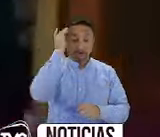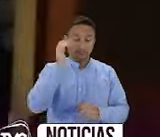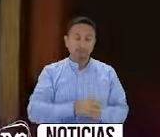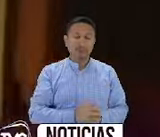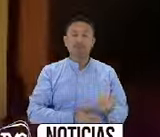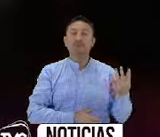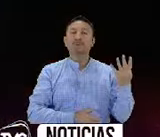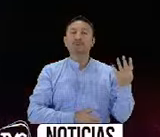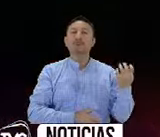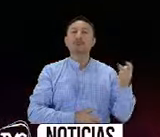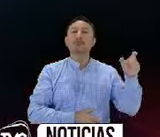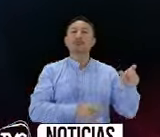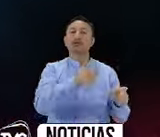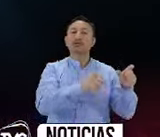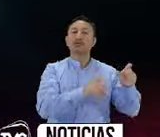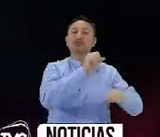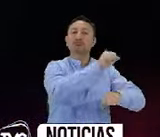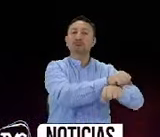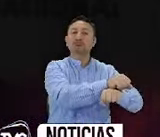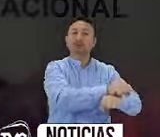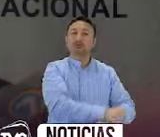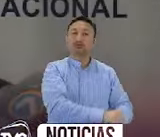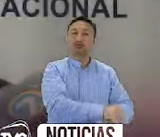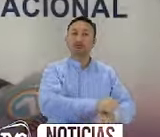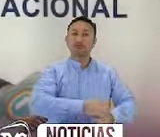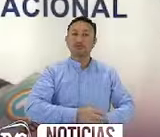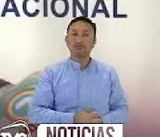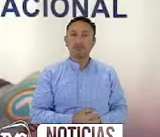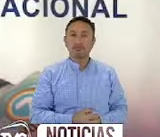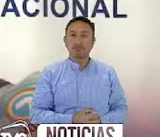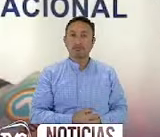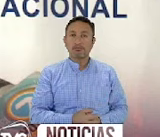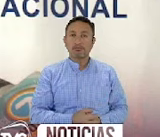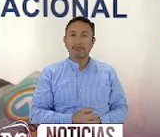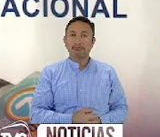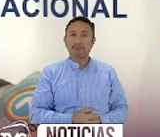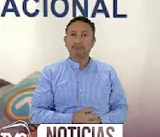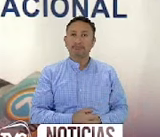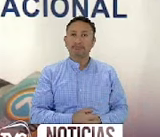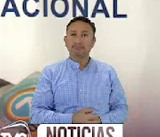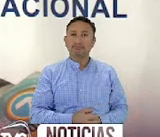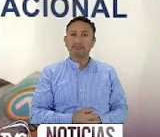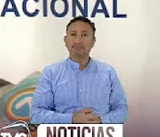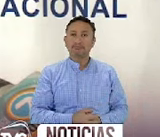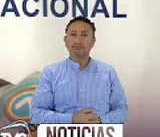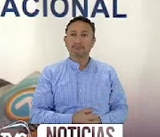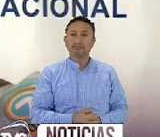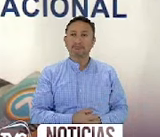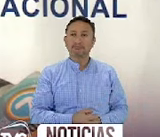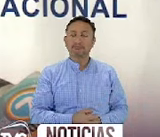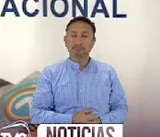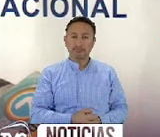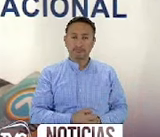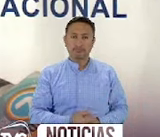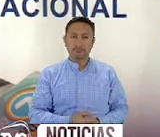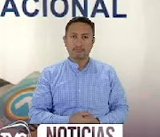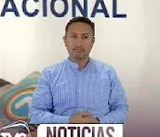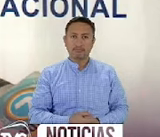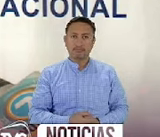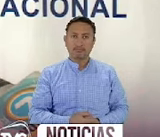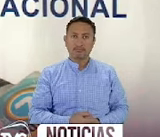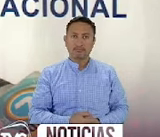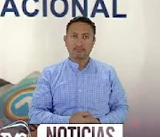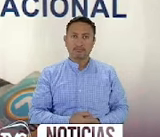detenidas, entre ellas una mujer, y de los cuales 9 tienen procesos judiciales por asalto y robo, por sustancias,